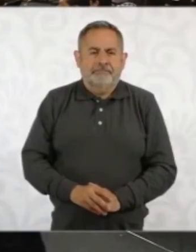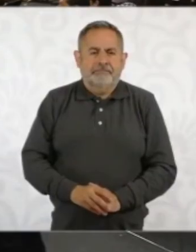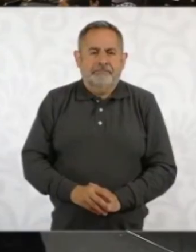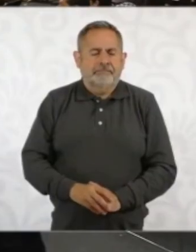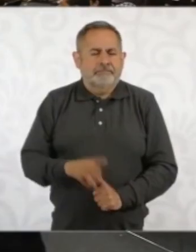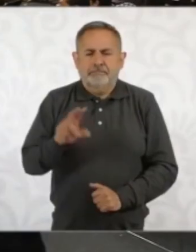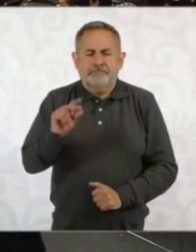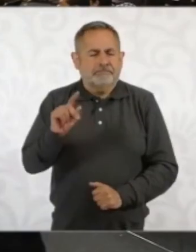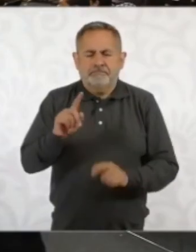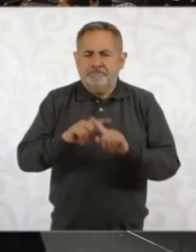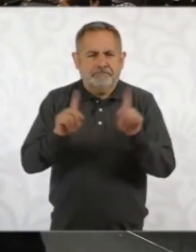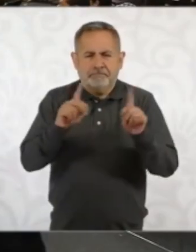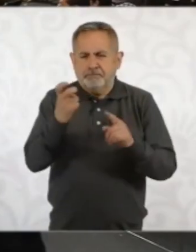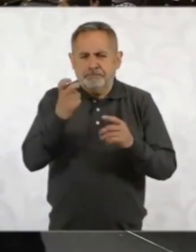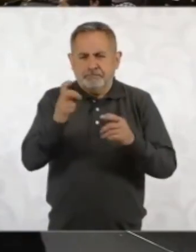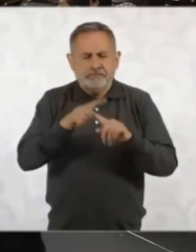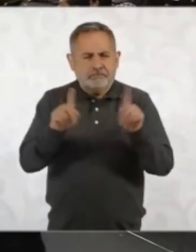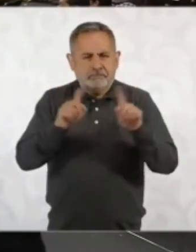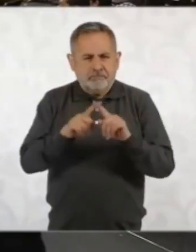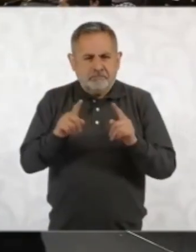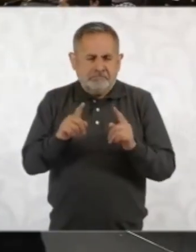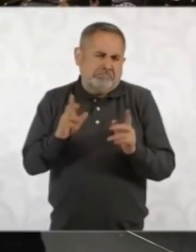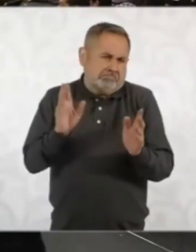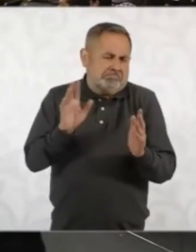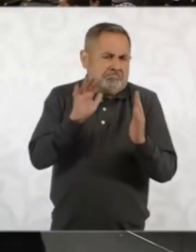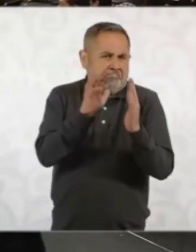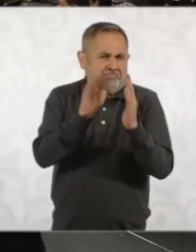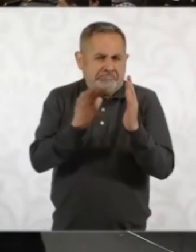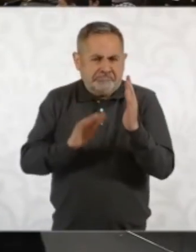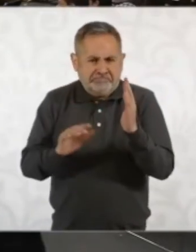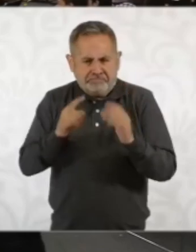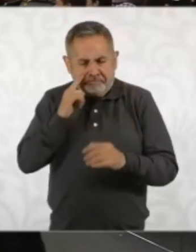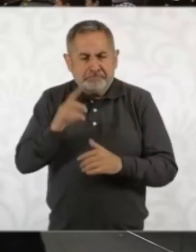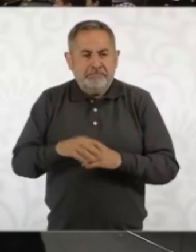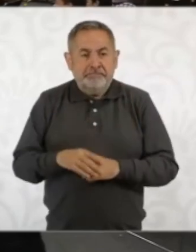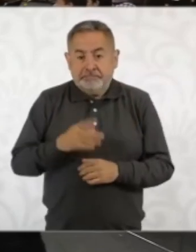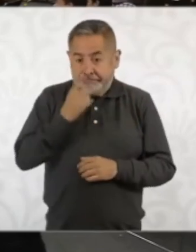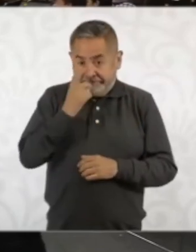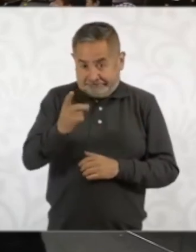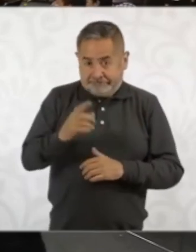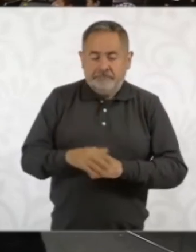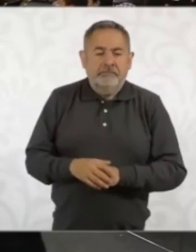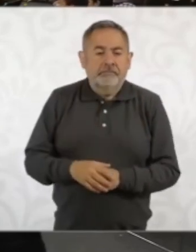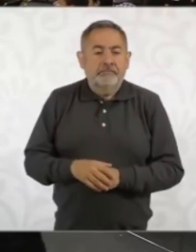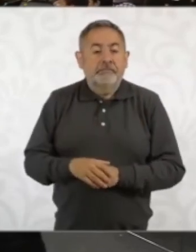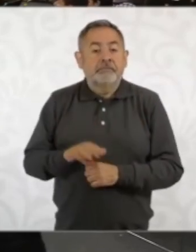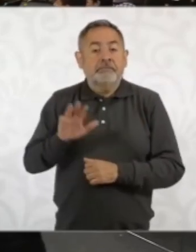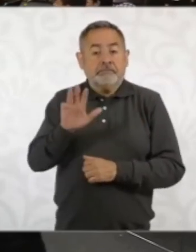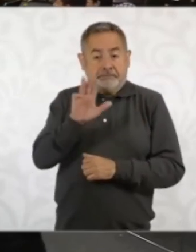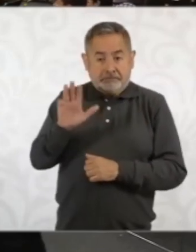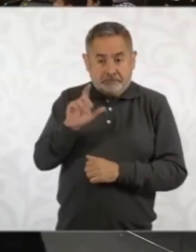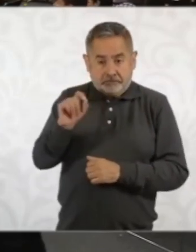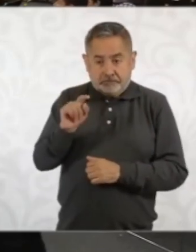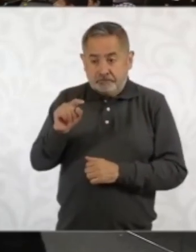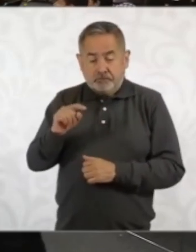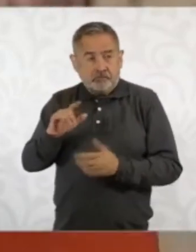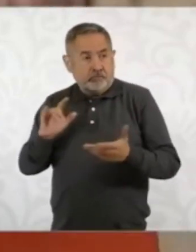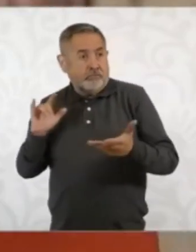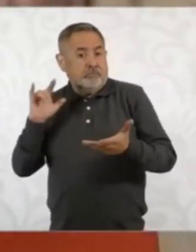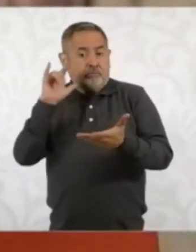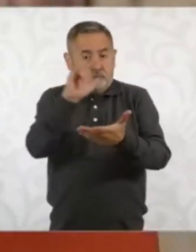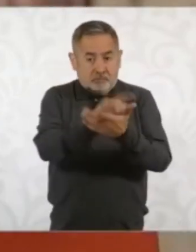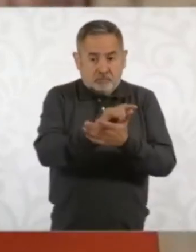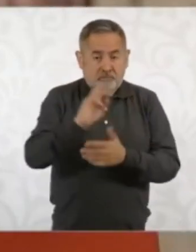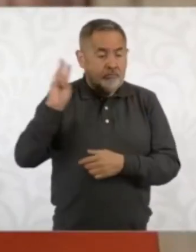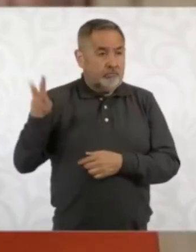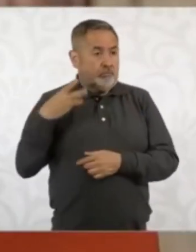No, no fue esta parte que leí, pero la podemos leer de todas maneras. El miércoles 20, Gavin viajó a Washington para exponer al presidente